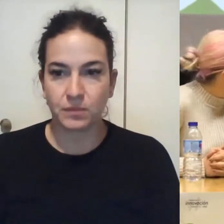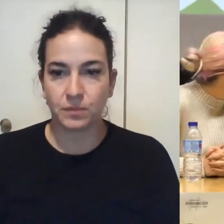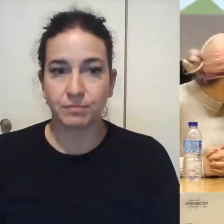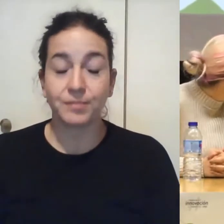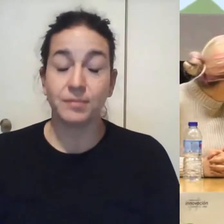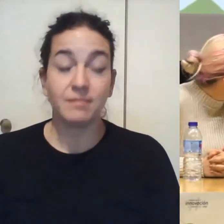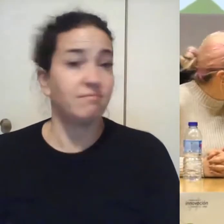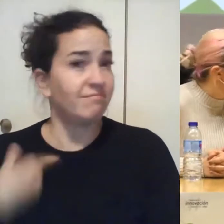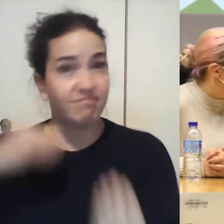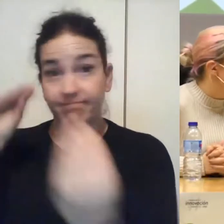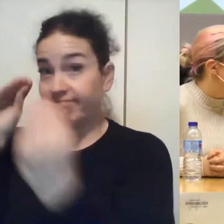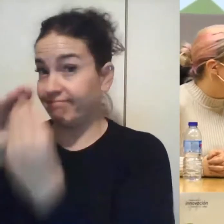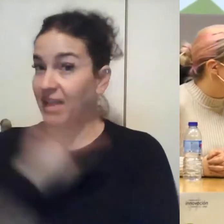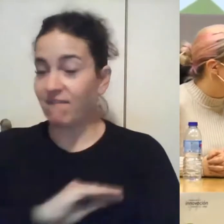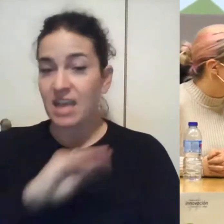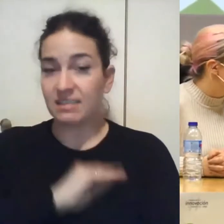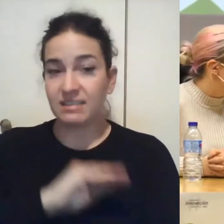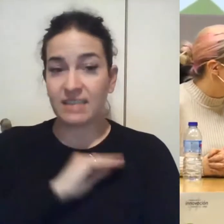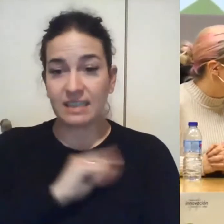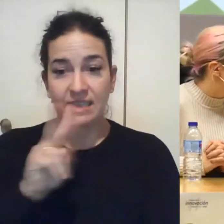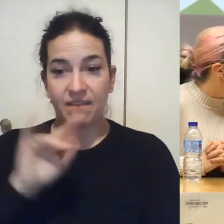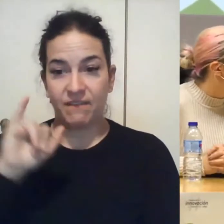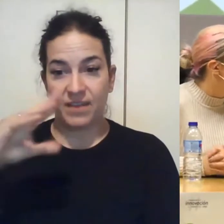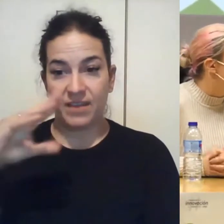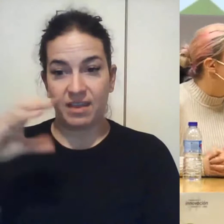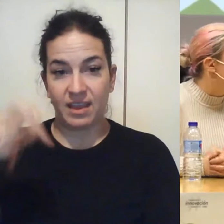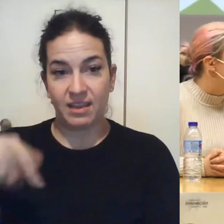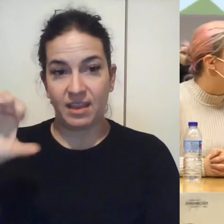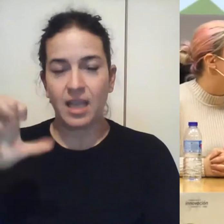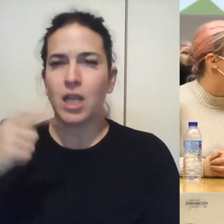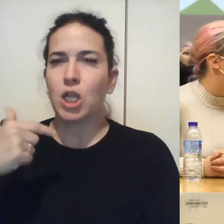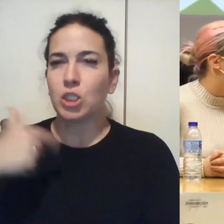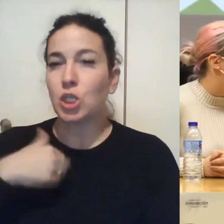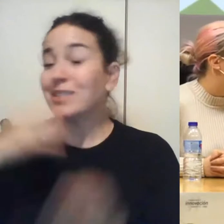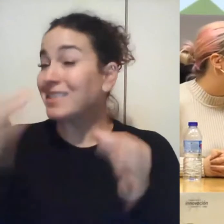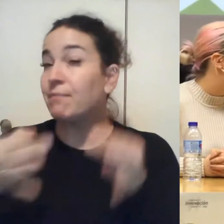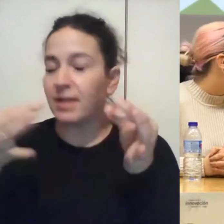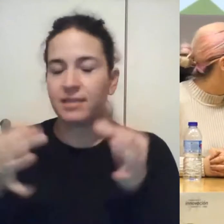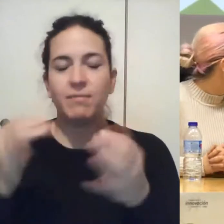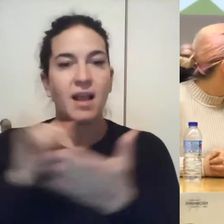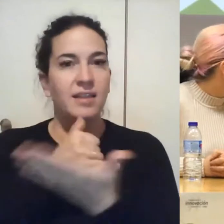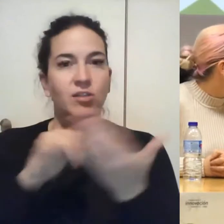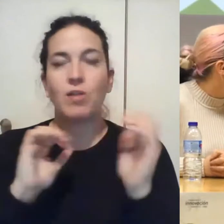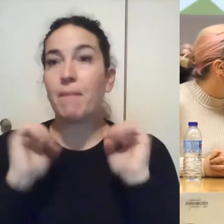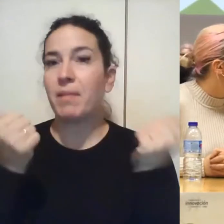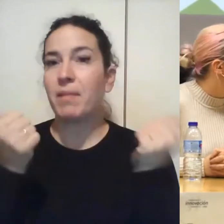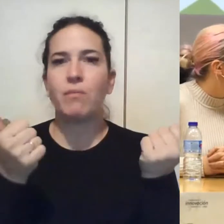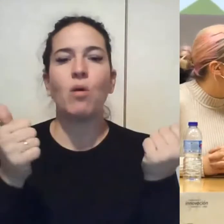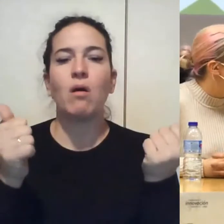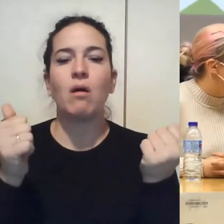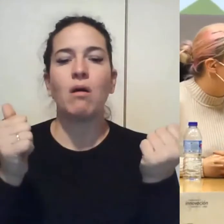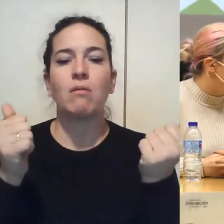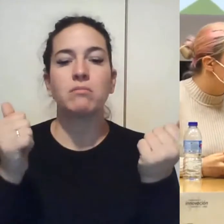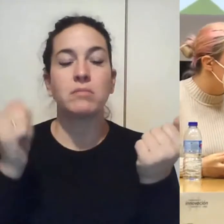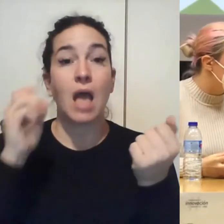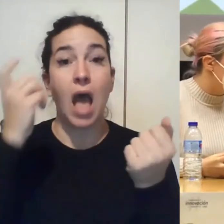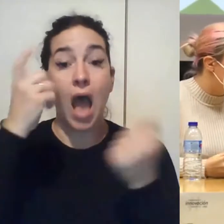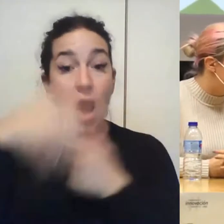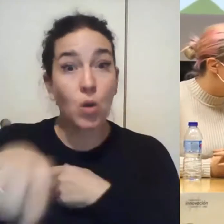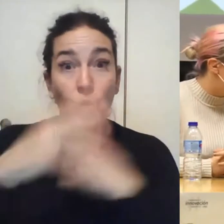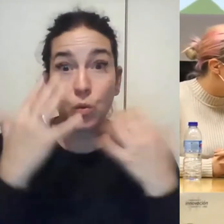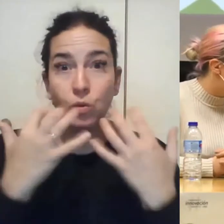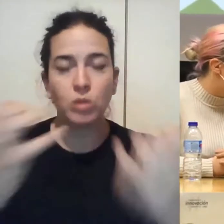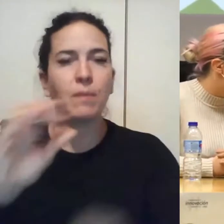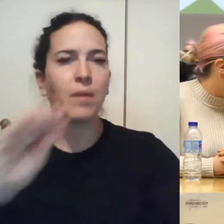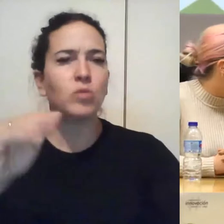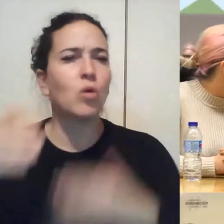Pues coincido bastante contigo, Vicente, porque yo siempre empiezo la asignatura planteando a los alumnos que en moda los